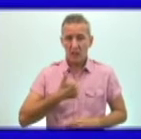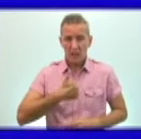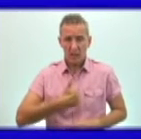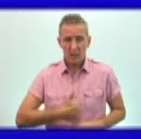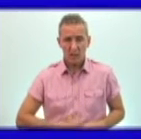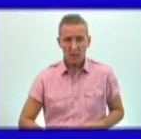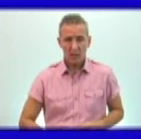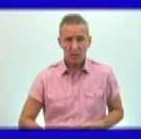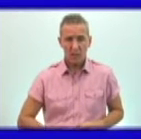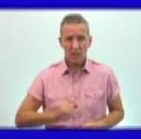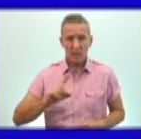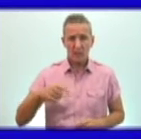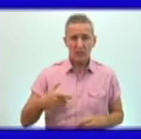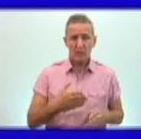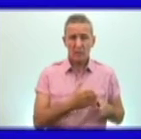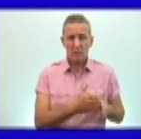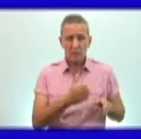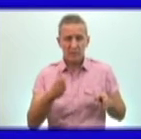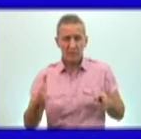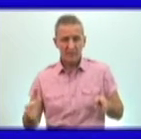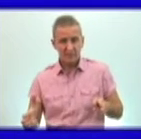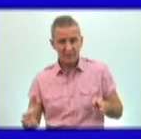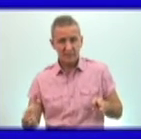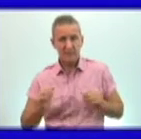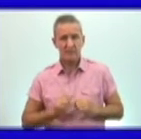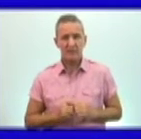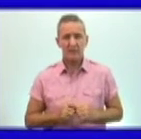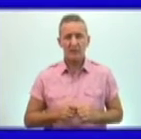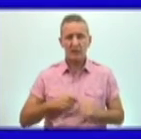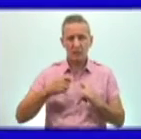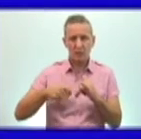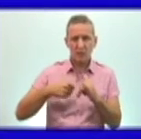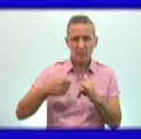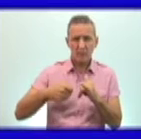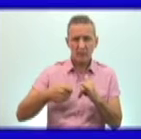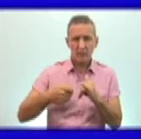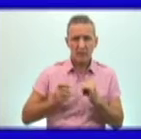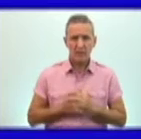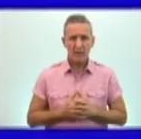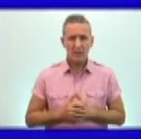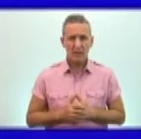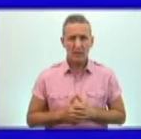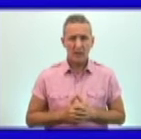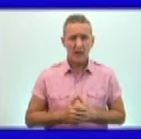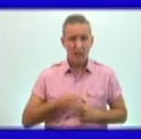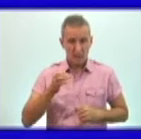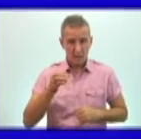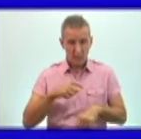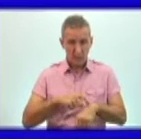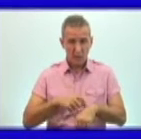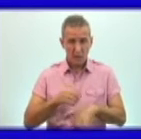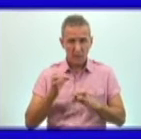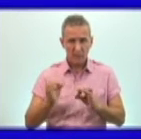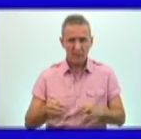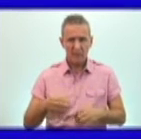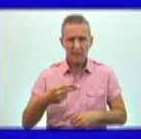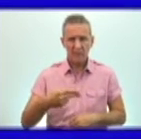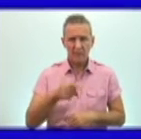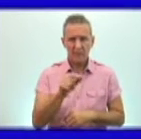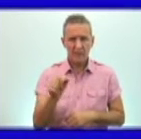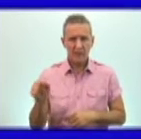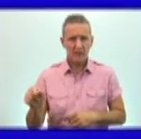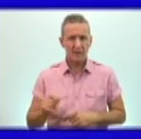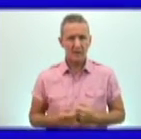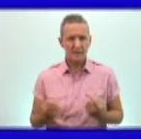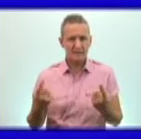hora de la verdad, cuando la humanidad necesitó ayuda en un momento determinado en que las grandes potencias se escondieron, empezaron